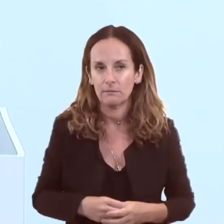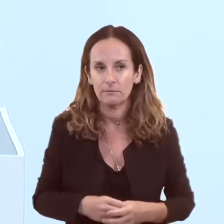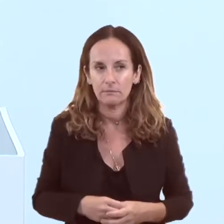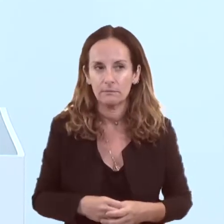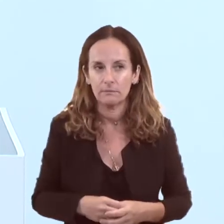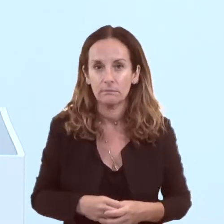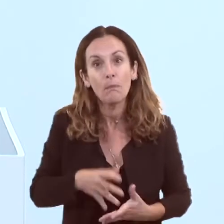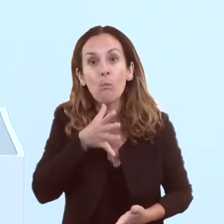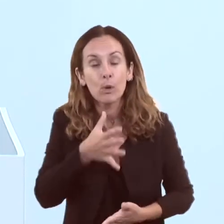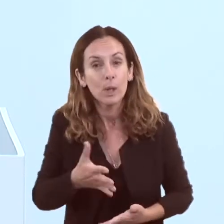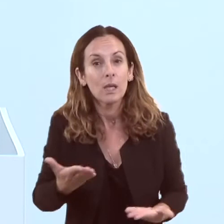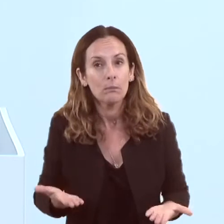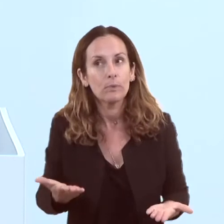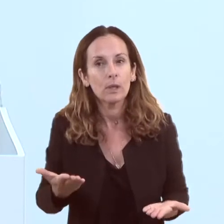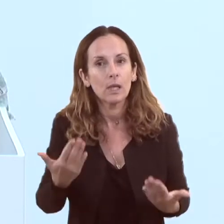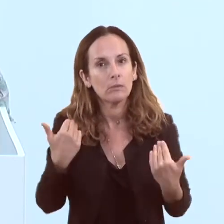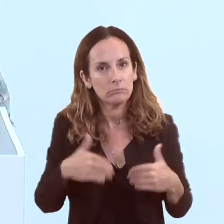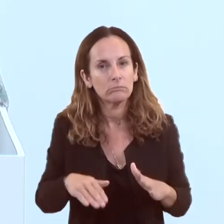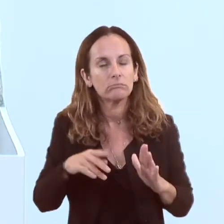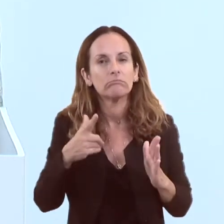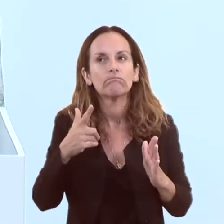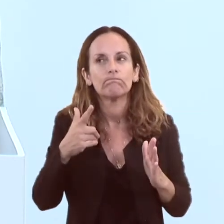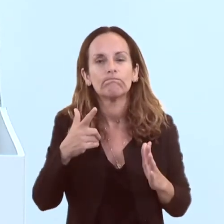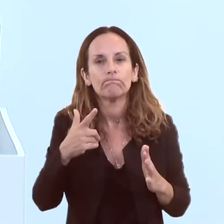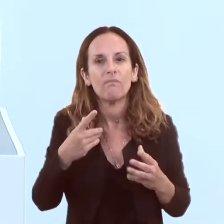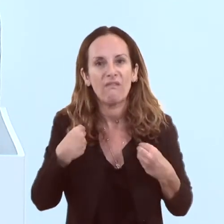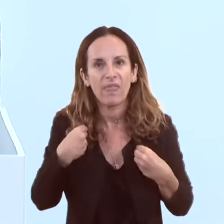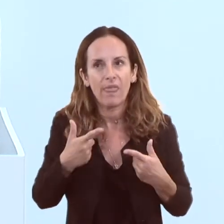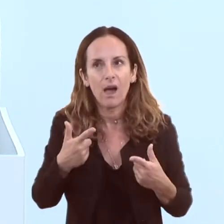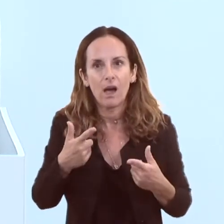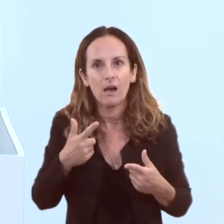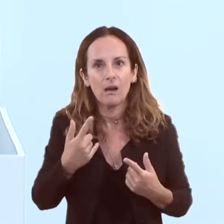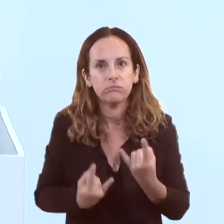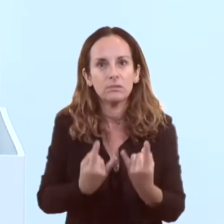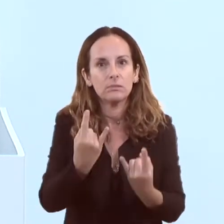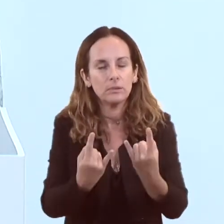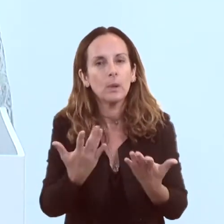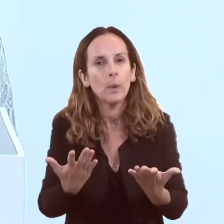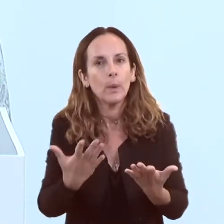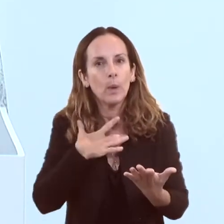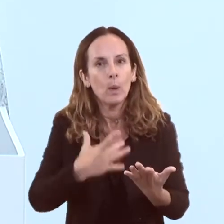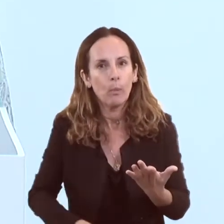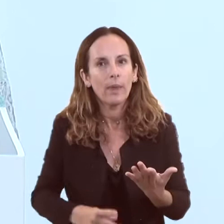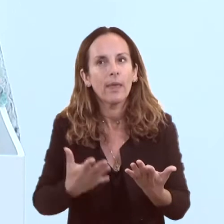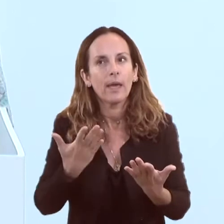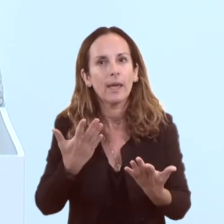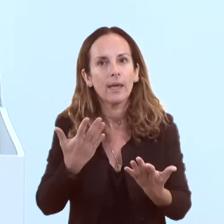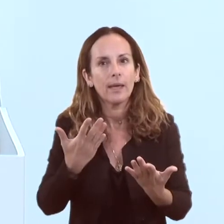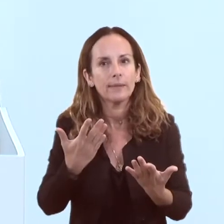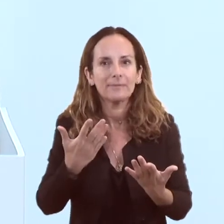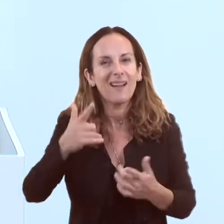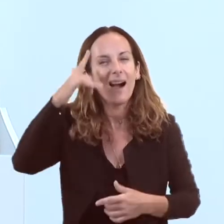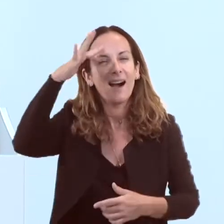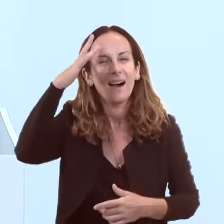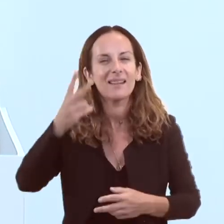condicionamientos que pueden tumbar la ese